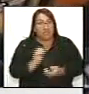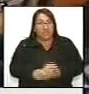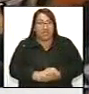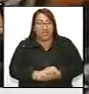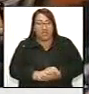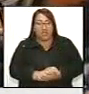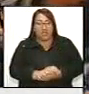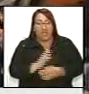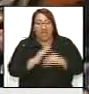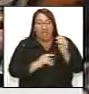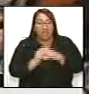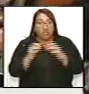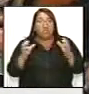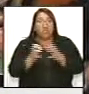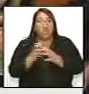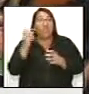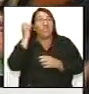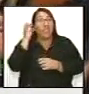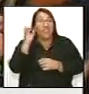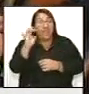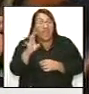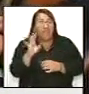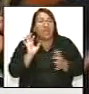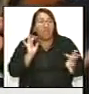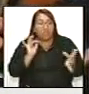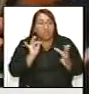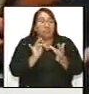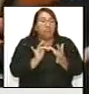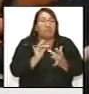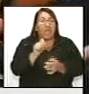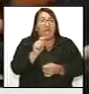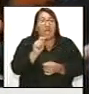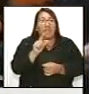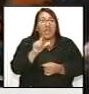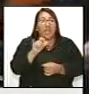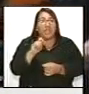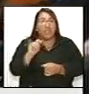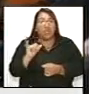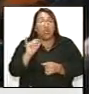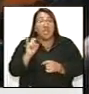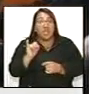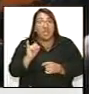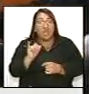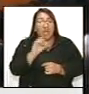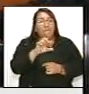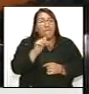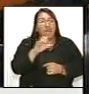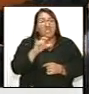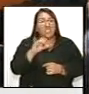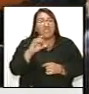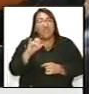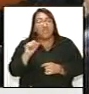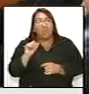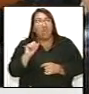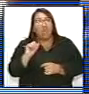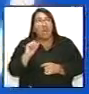la construcción del tren que unirá el Atlántico y el Pacífico para vincular a Brasil, Bolivia y Perú.